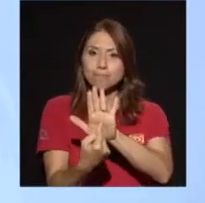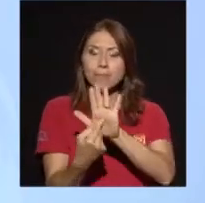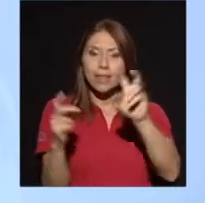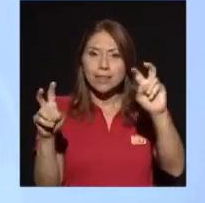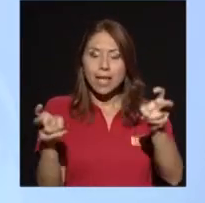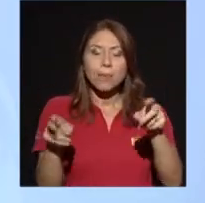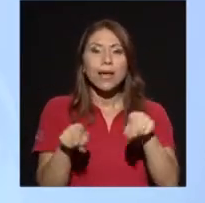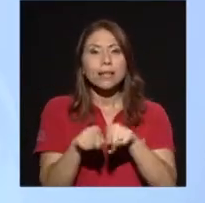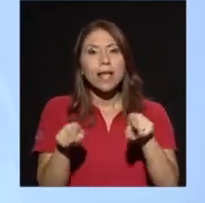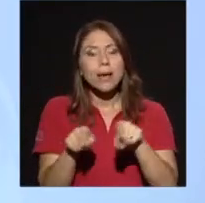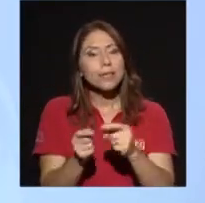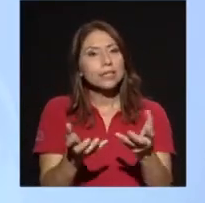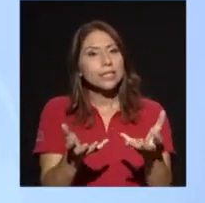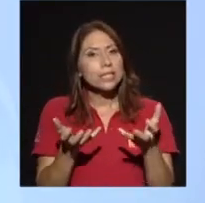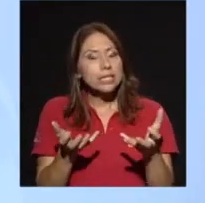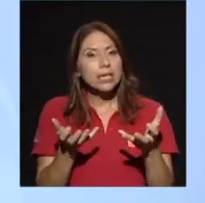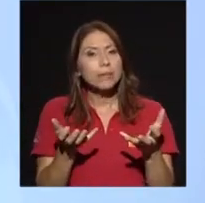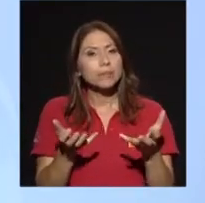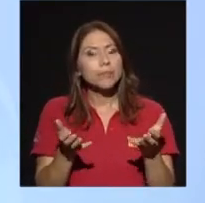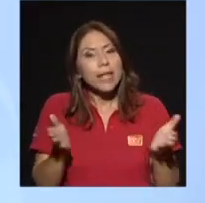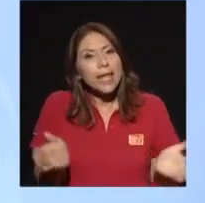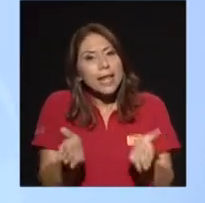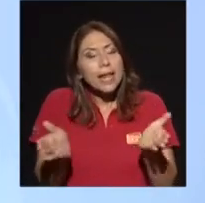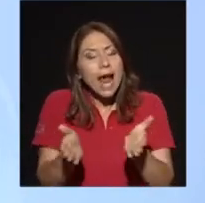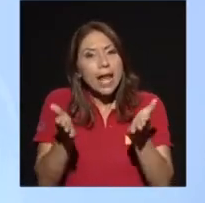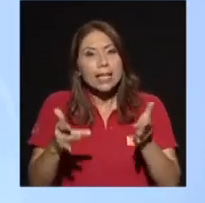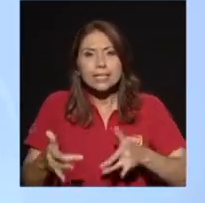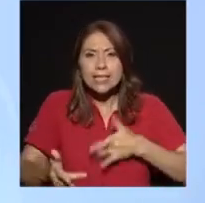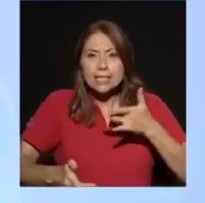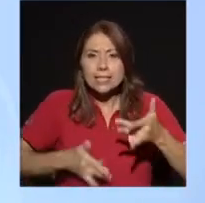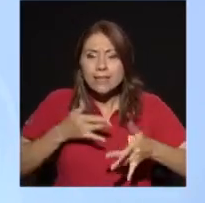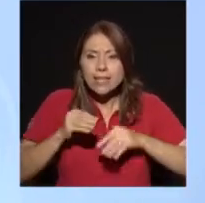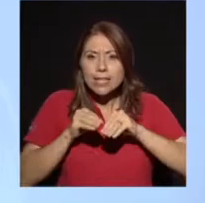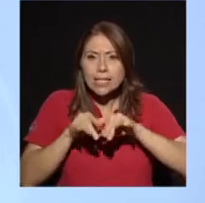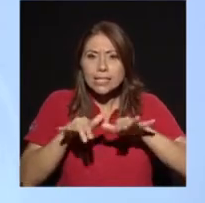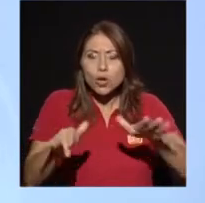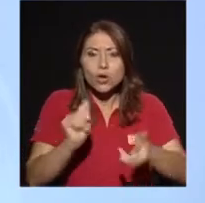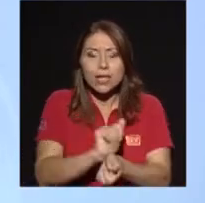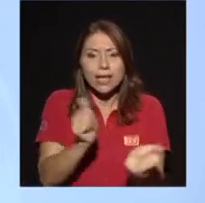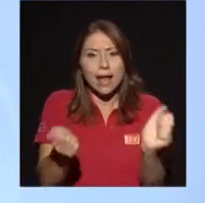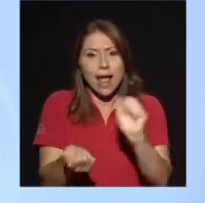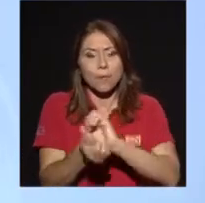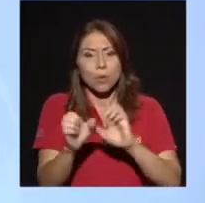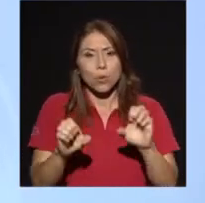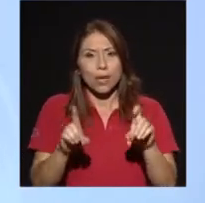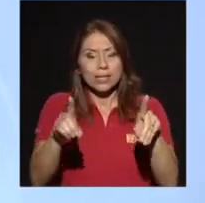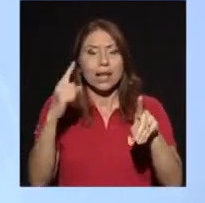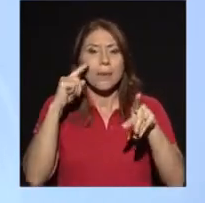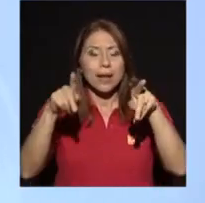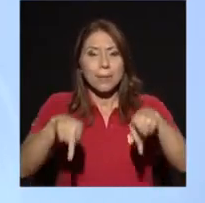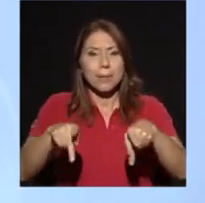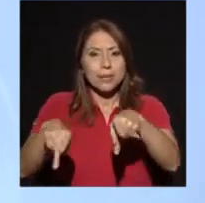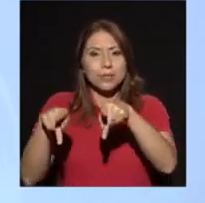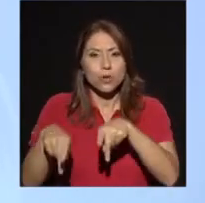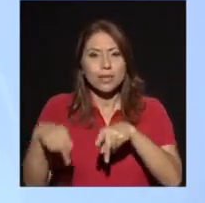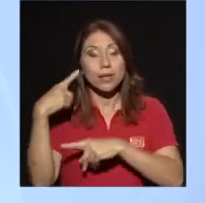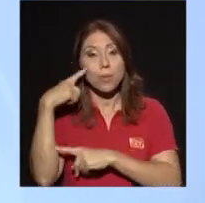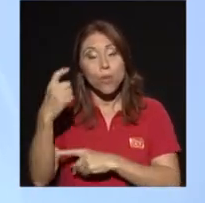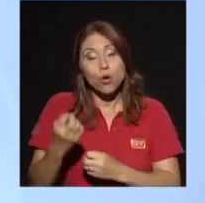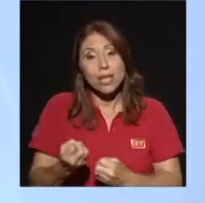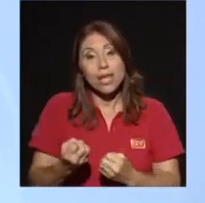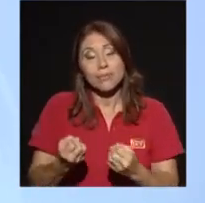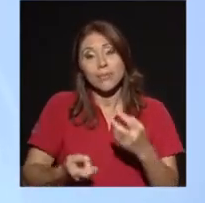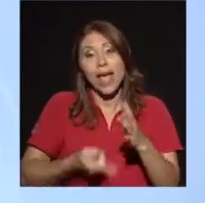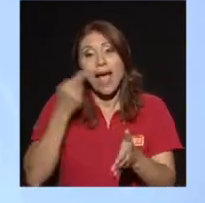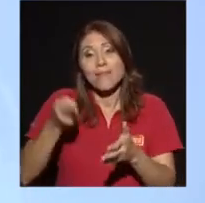tema, sino también generar sensibilización y cambio educacional para las personas, porque muchas veces también la